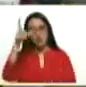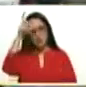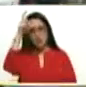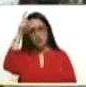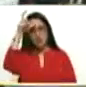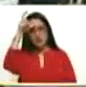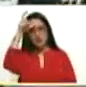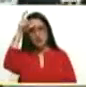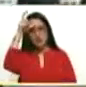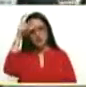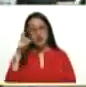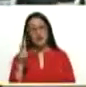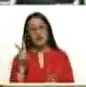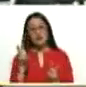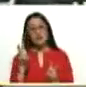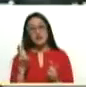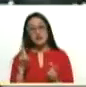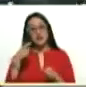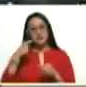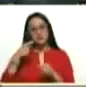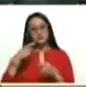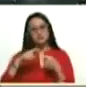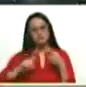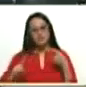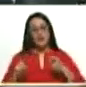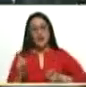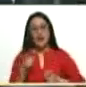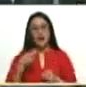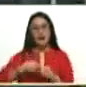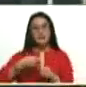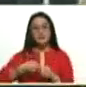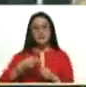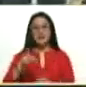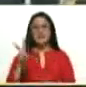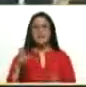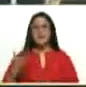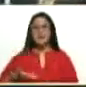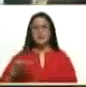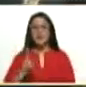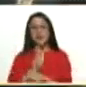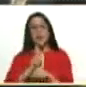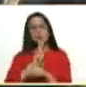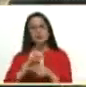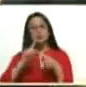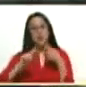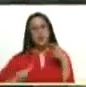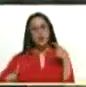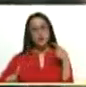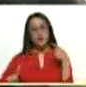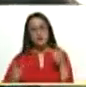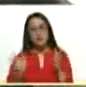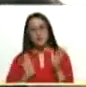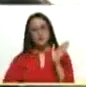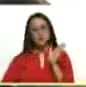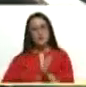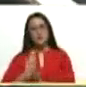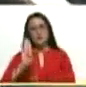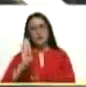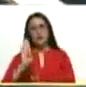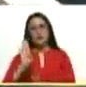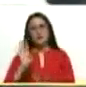este ámbito energético del gas, juega un papel importante en cuanto al uso de la energía para lograr el crecimiento y